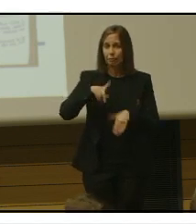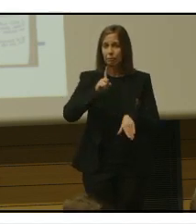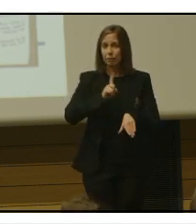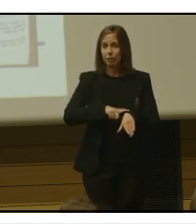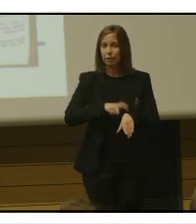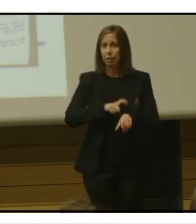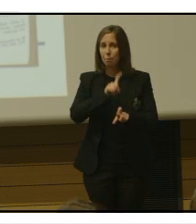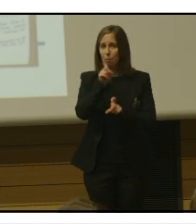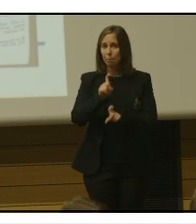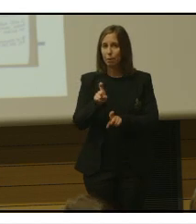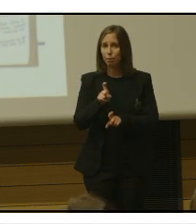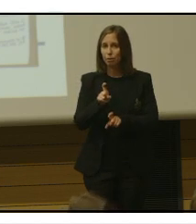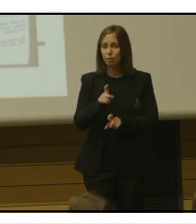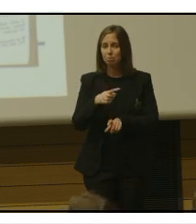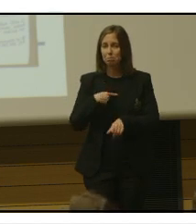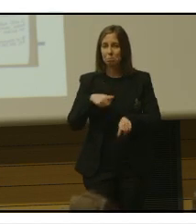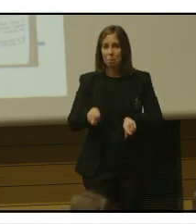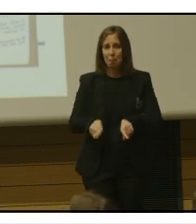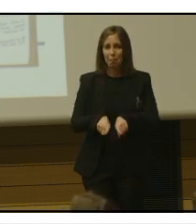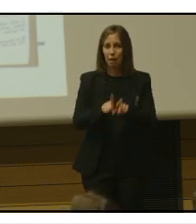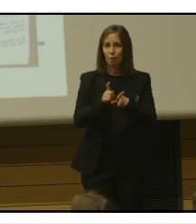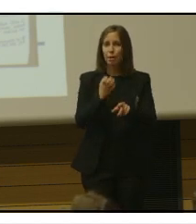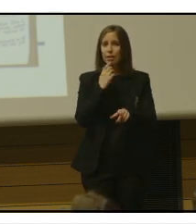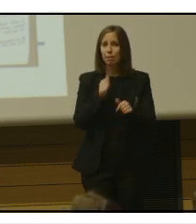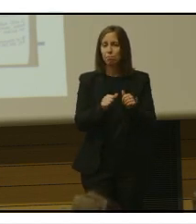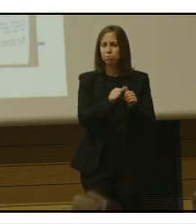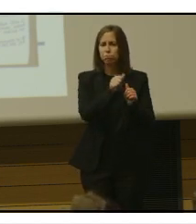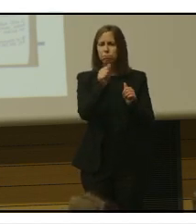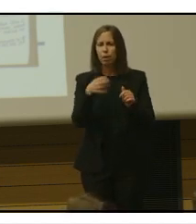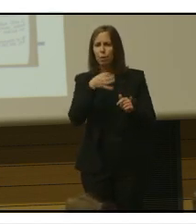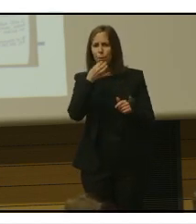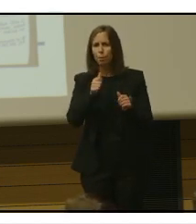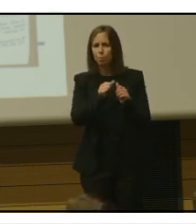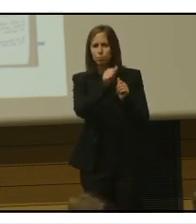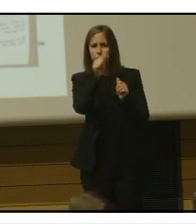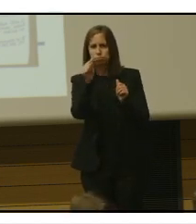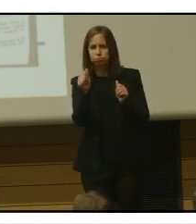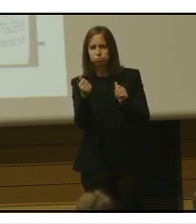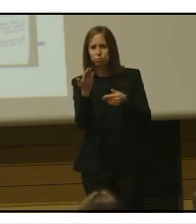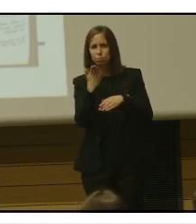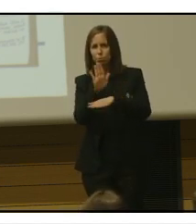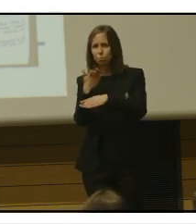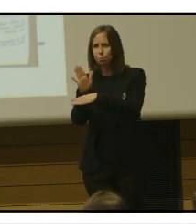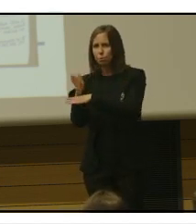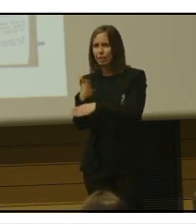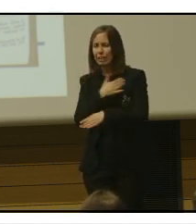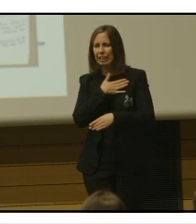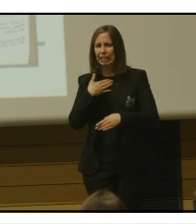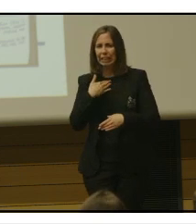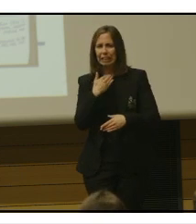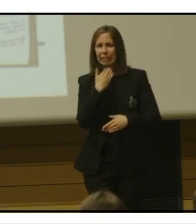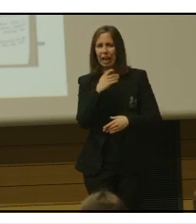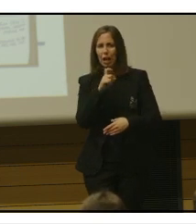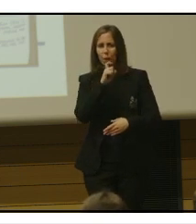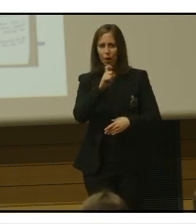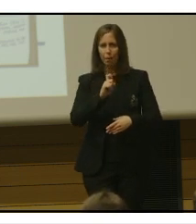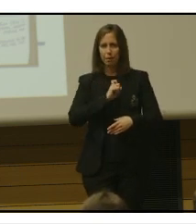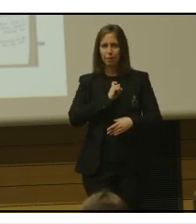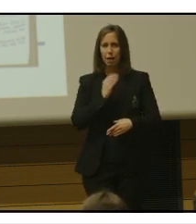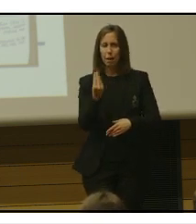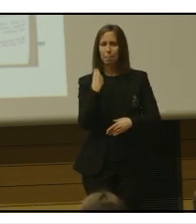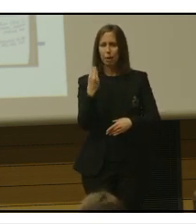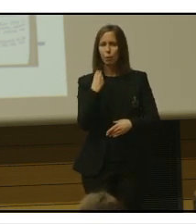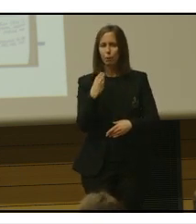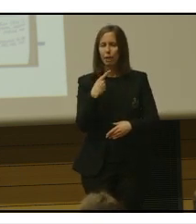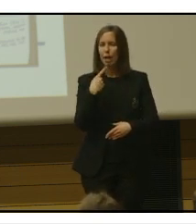para preguntas. A mí no me importa, que si a lo largo de lo que yo estoy contando, de lo que yo os estoy presentando, me queréis comentar algo, me queréis interrumpir en algo, o si